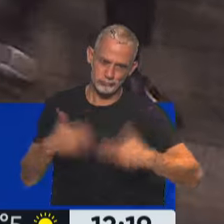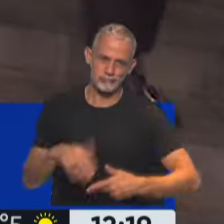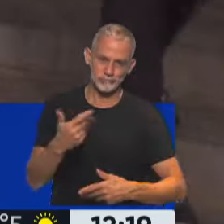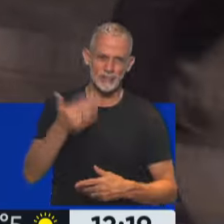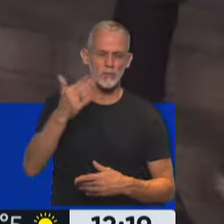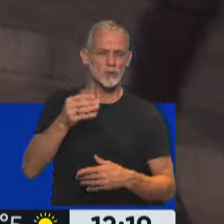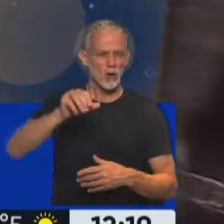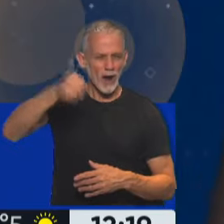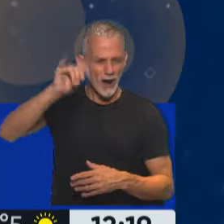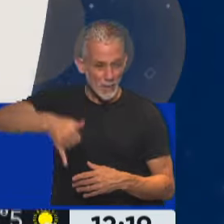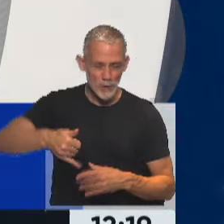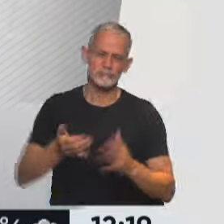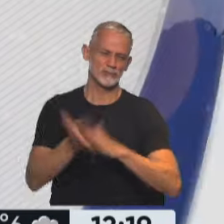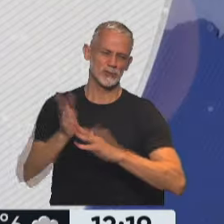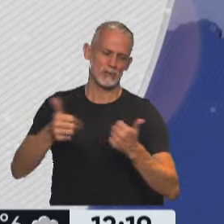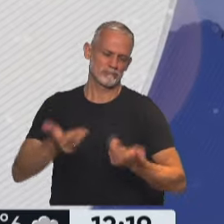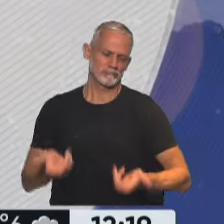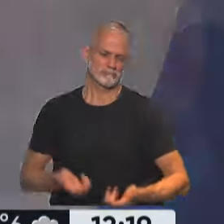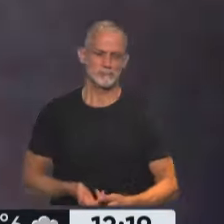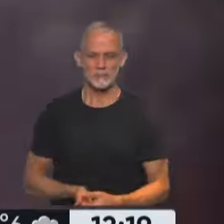con la gloria.